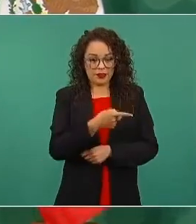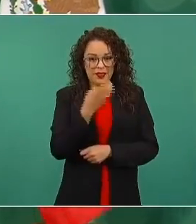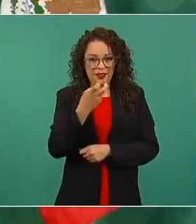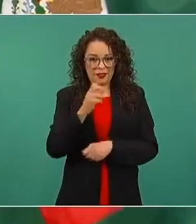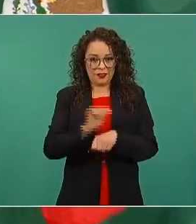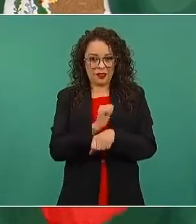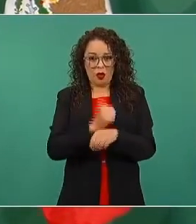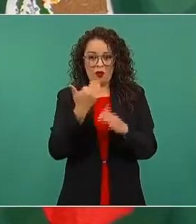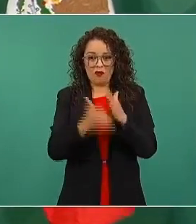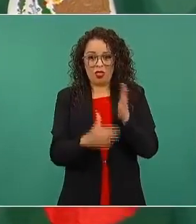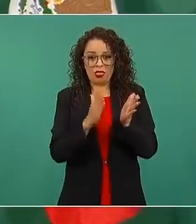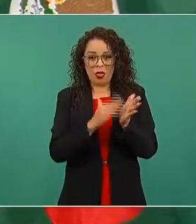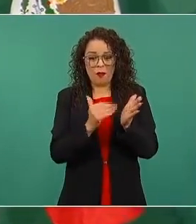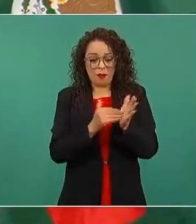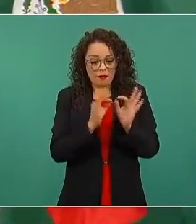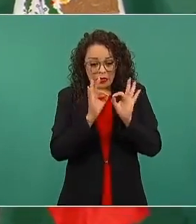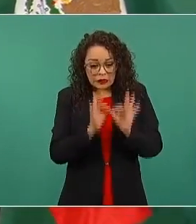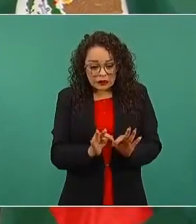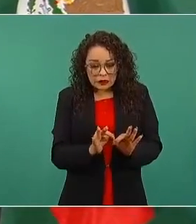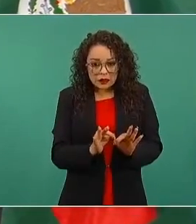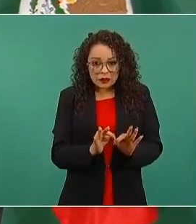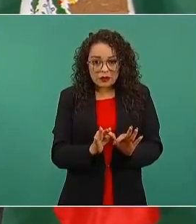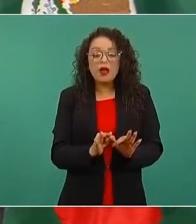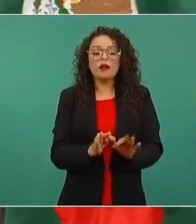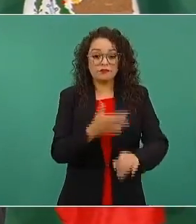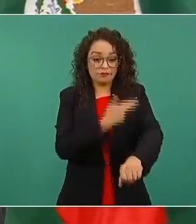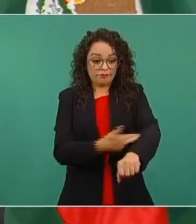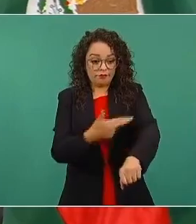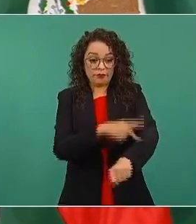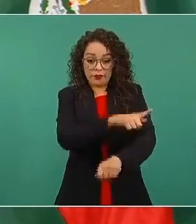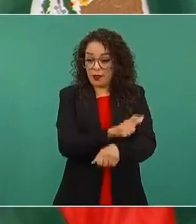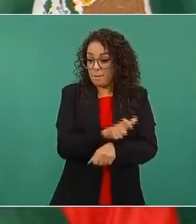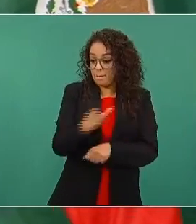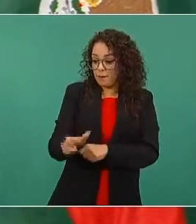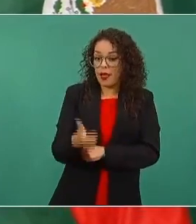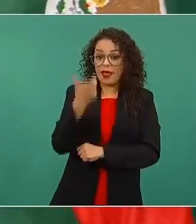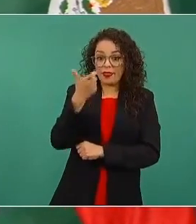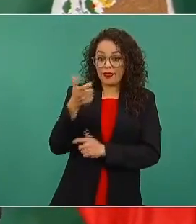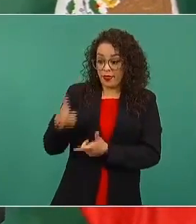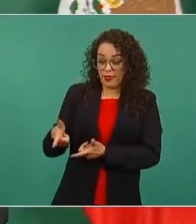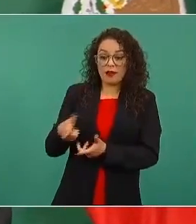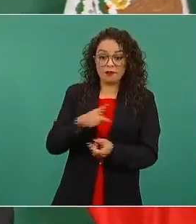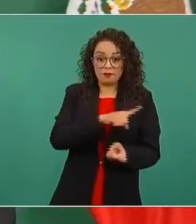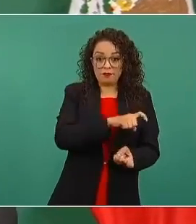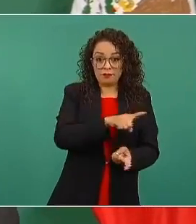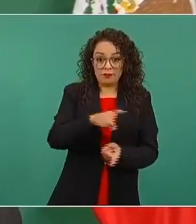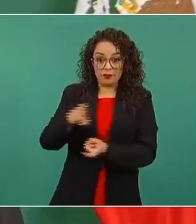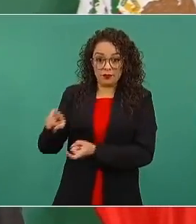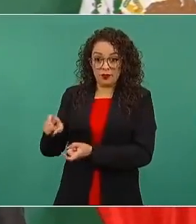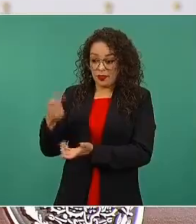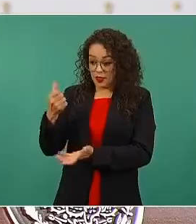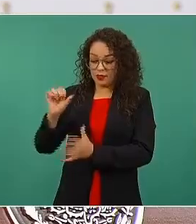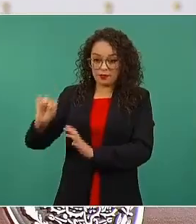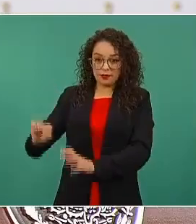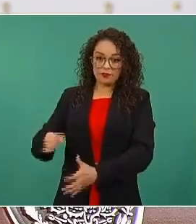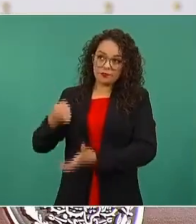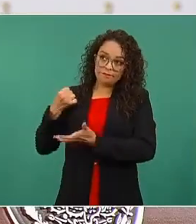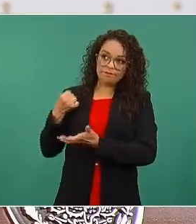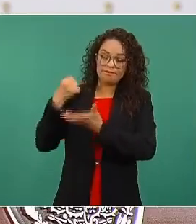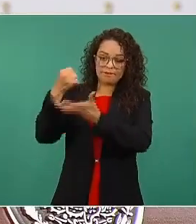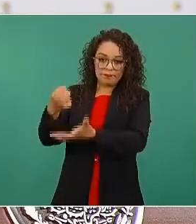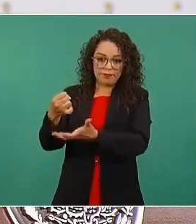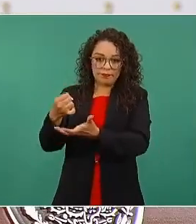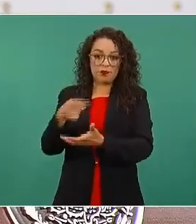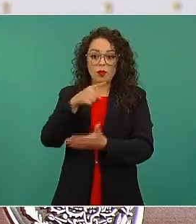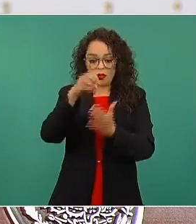Y se está planteando en el decreto, va a quedar etiquetado de que